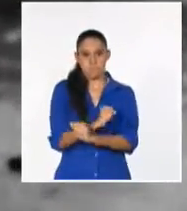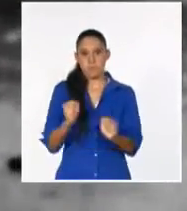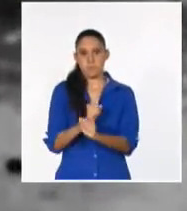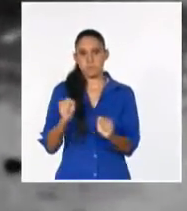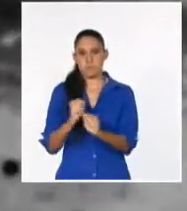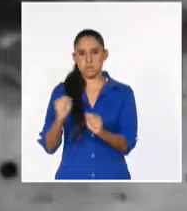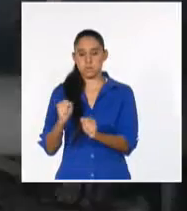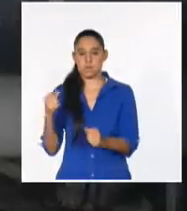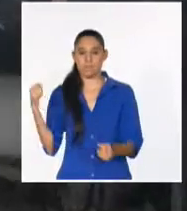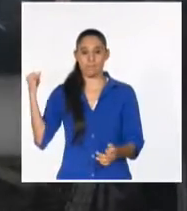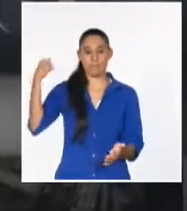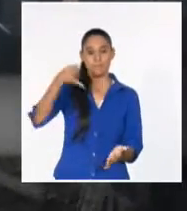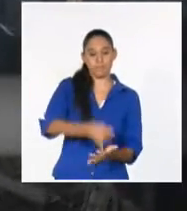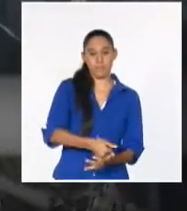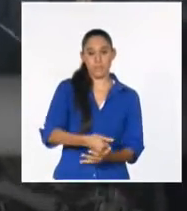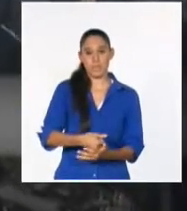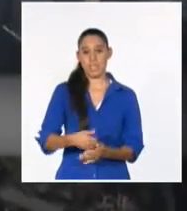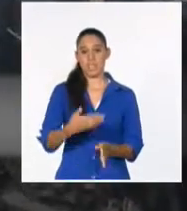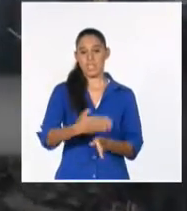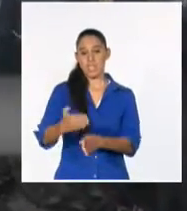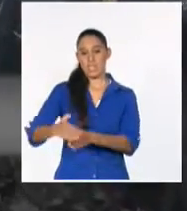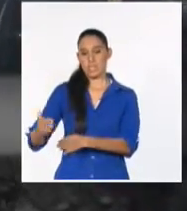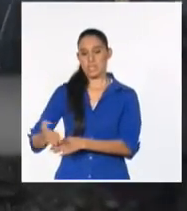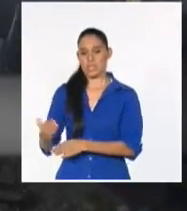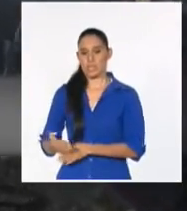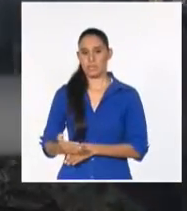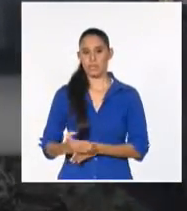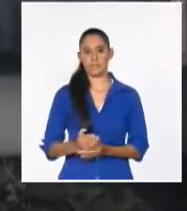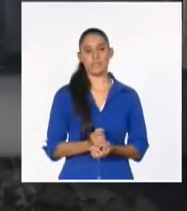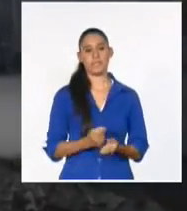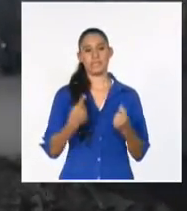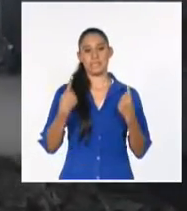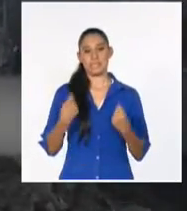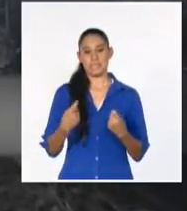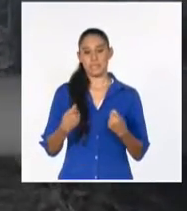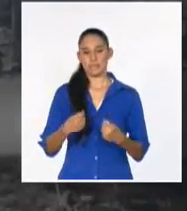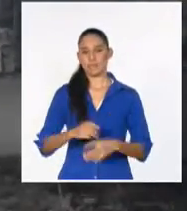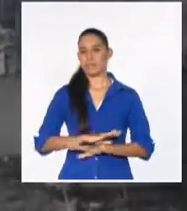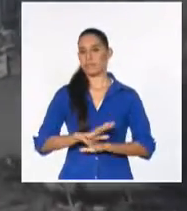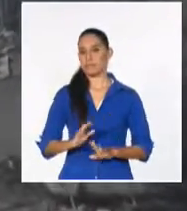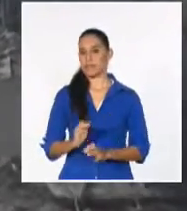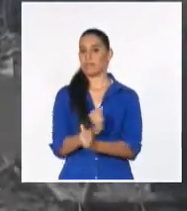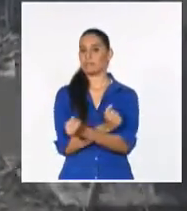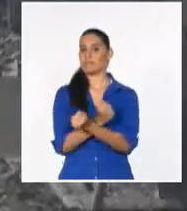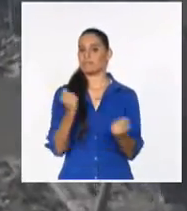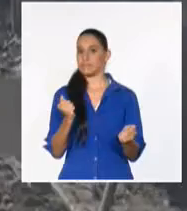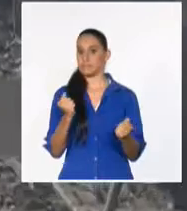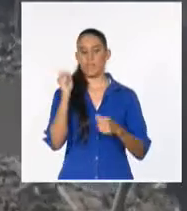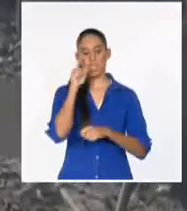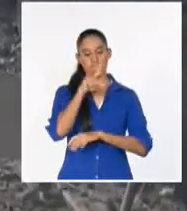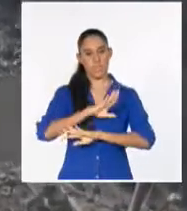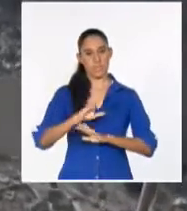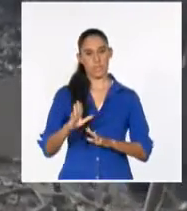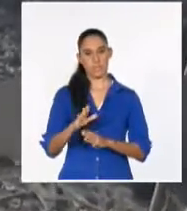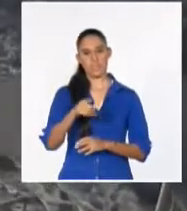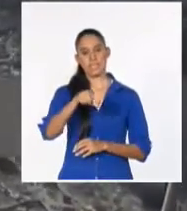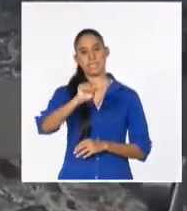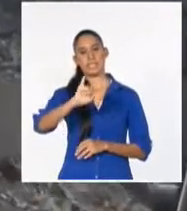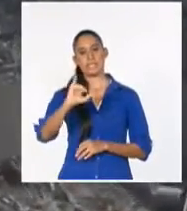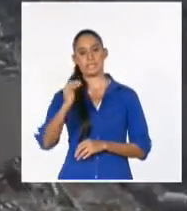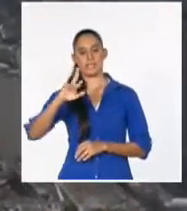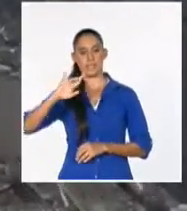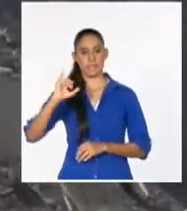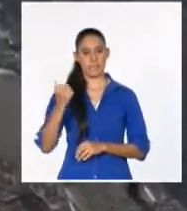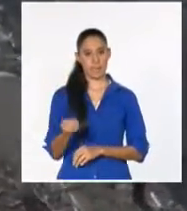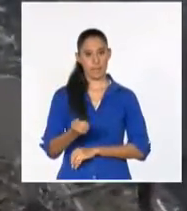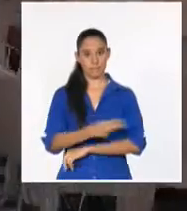las últimas horas ataques de la resistencia libanesa Hezbollah y otras acciones ofensivas desde Siria. En la arena internacional, el